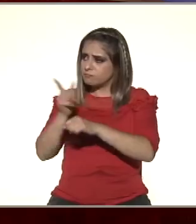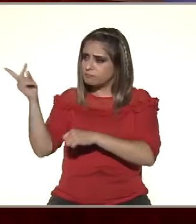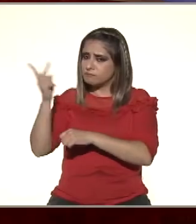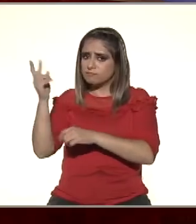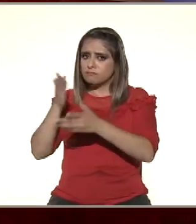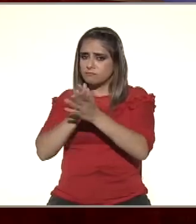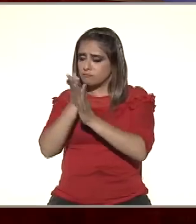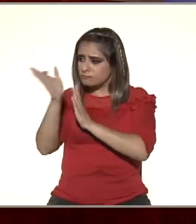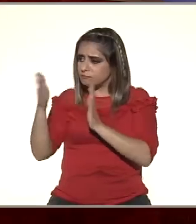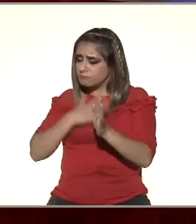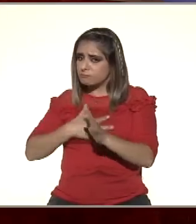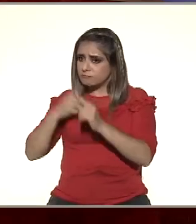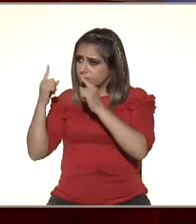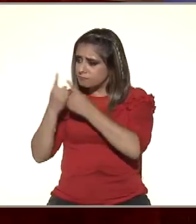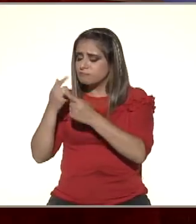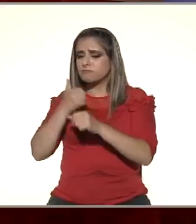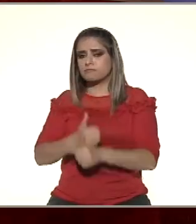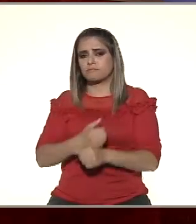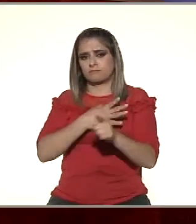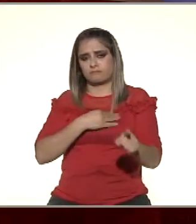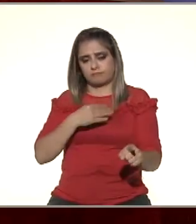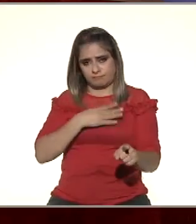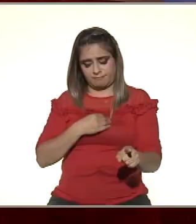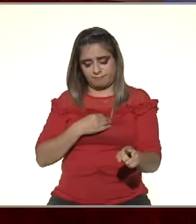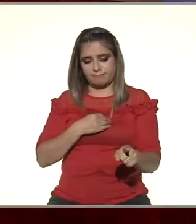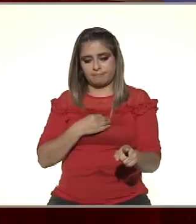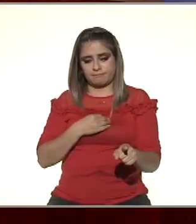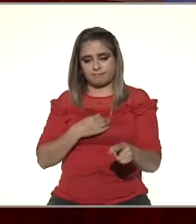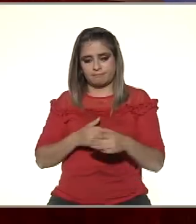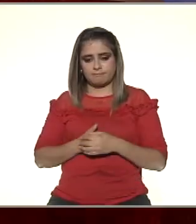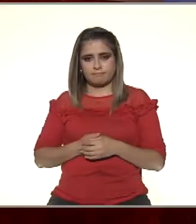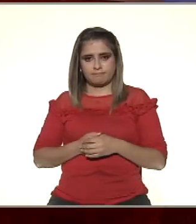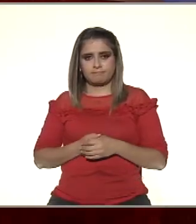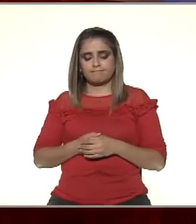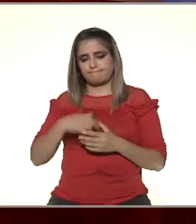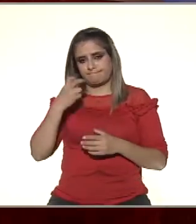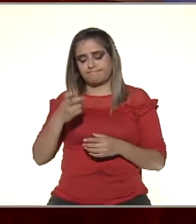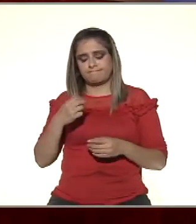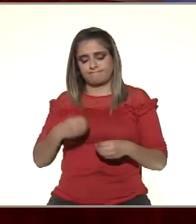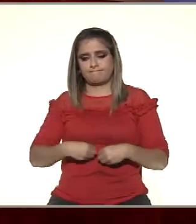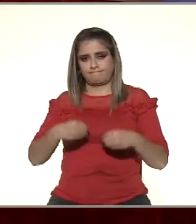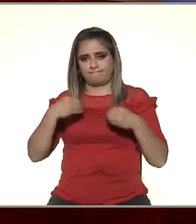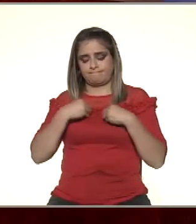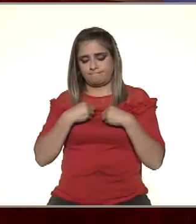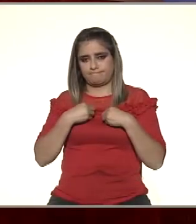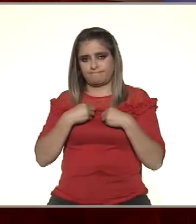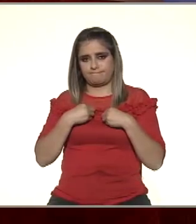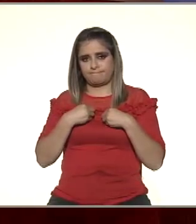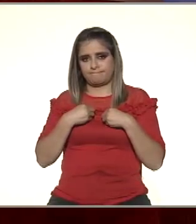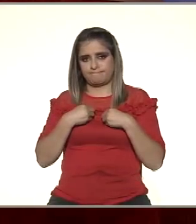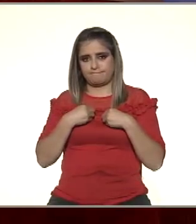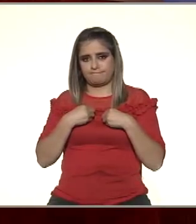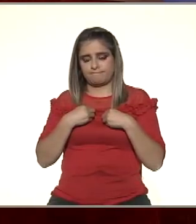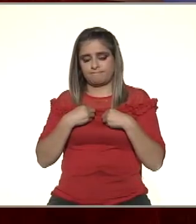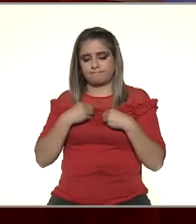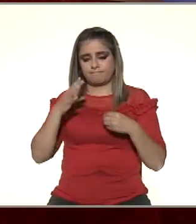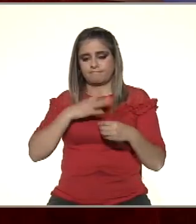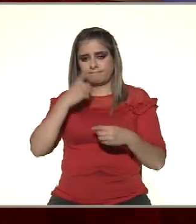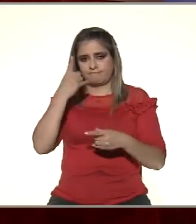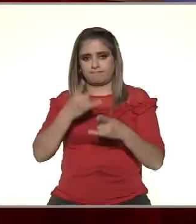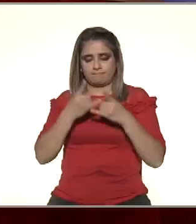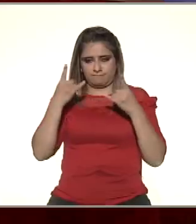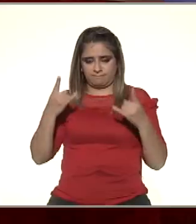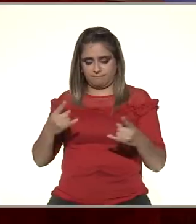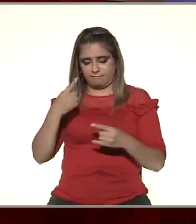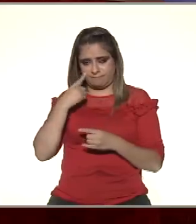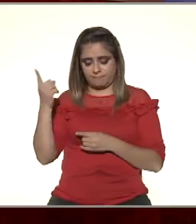en la relación. Un testimonio en el que nos comparten lo que ocasionó en su vida haber sido observador de una infidelidad